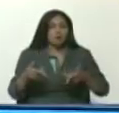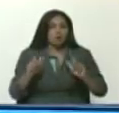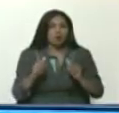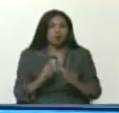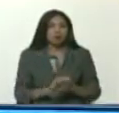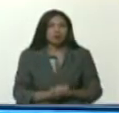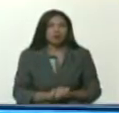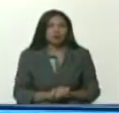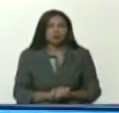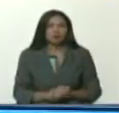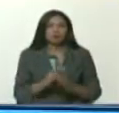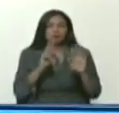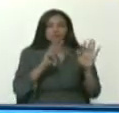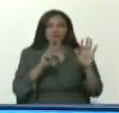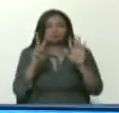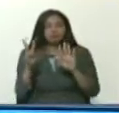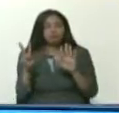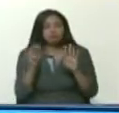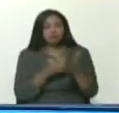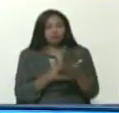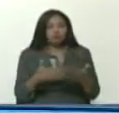77 millones de euros.